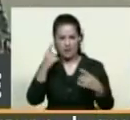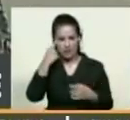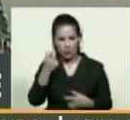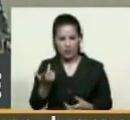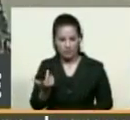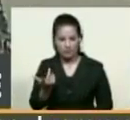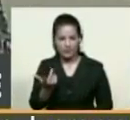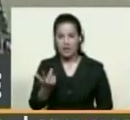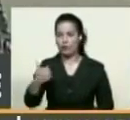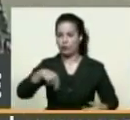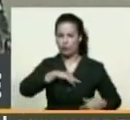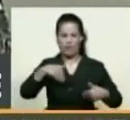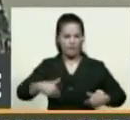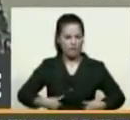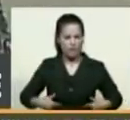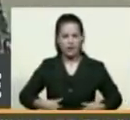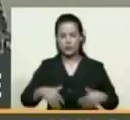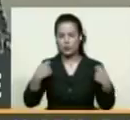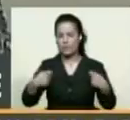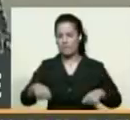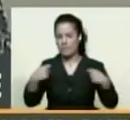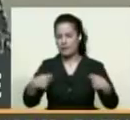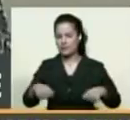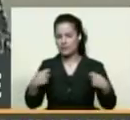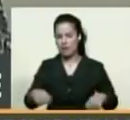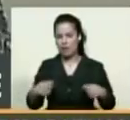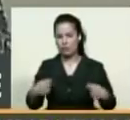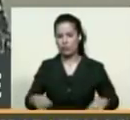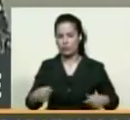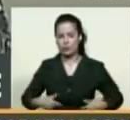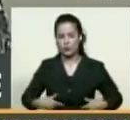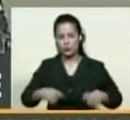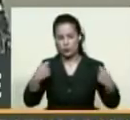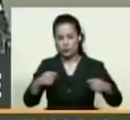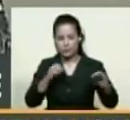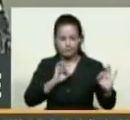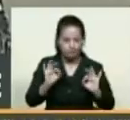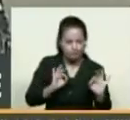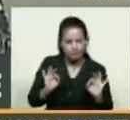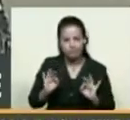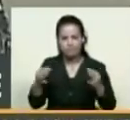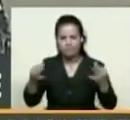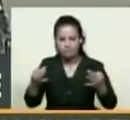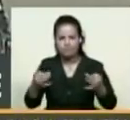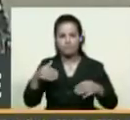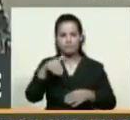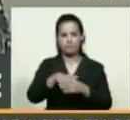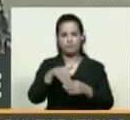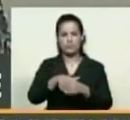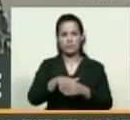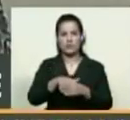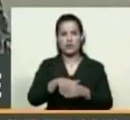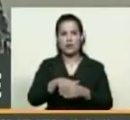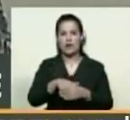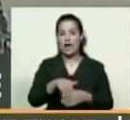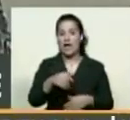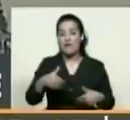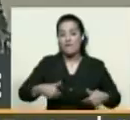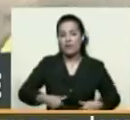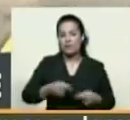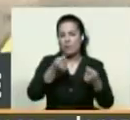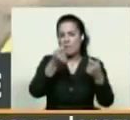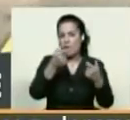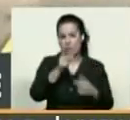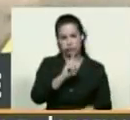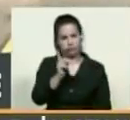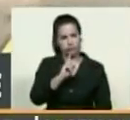Hicimos esfuerzos extraordinarios para garantizar ese proceso. No fueron pocos los esfuerzos que